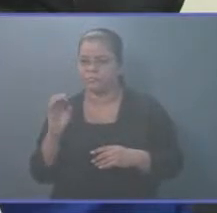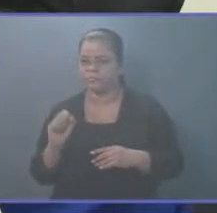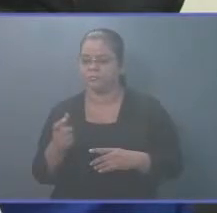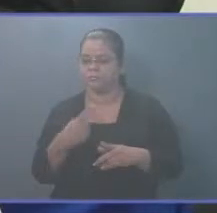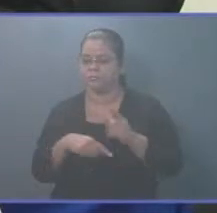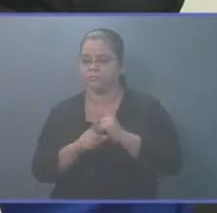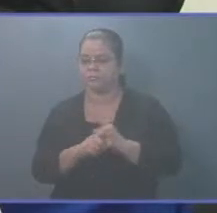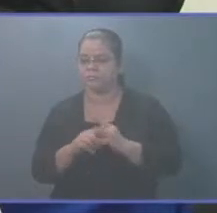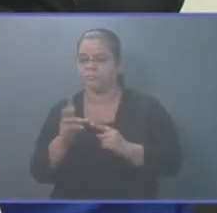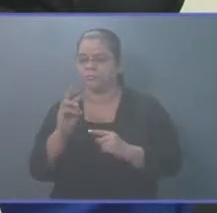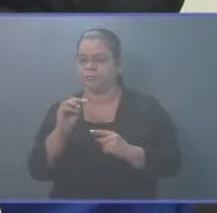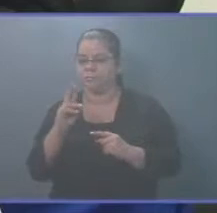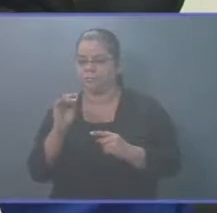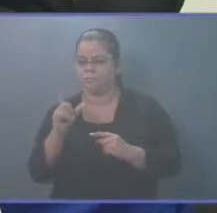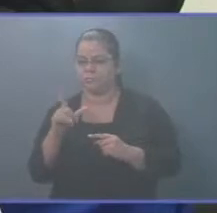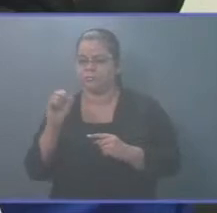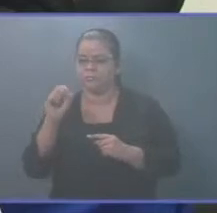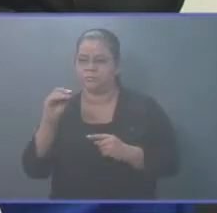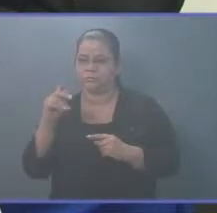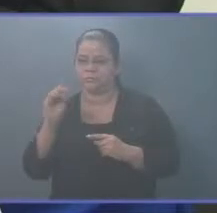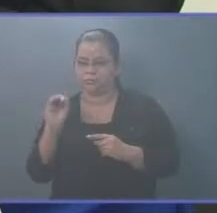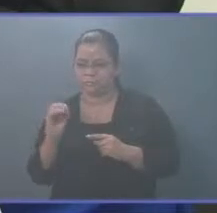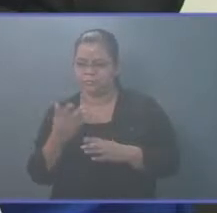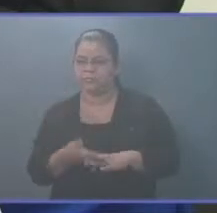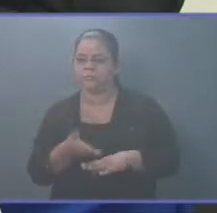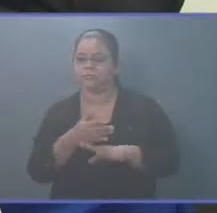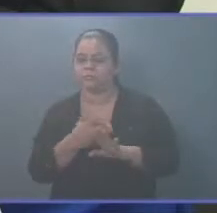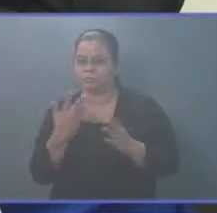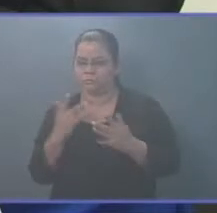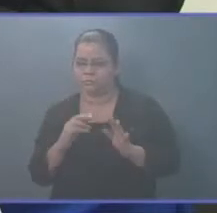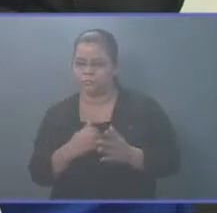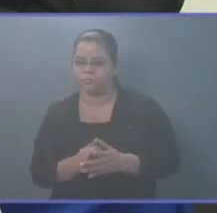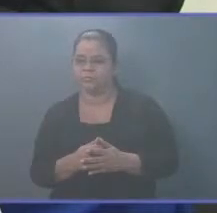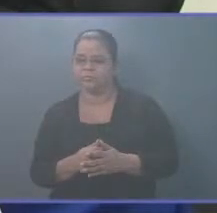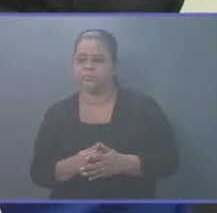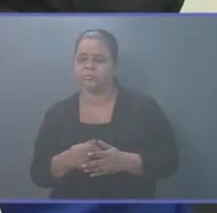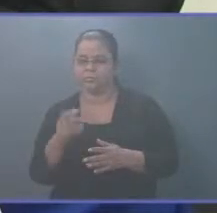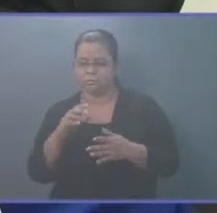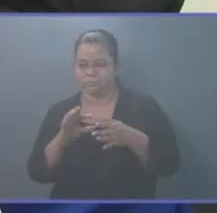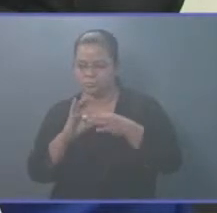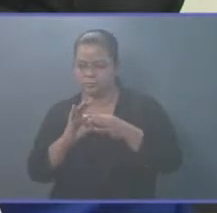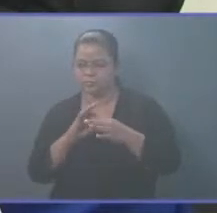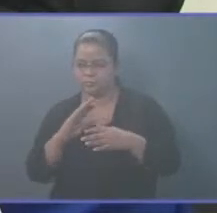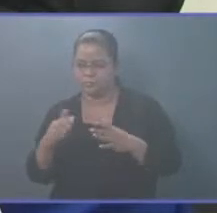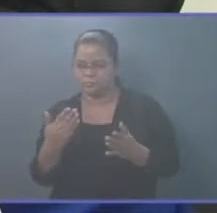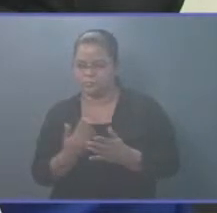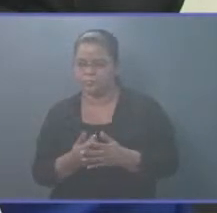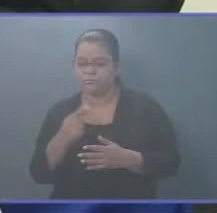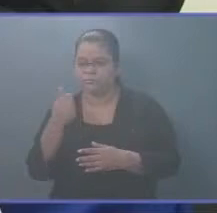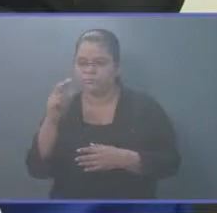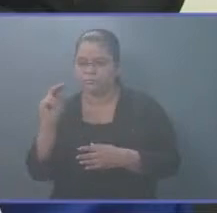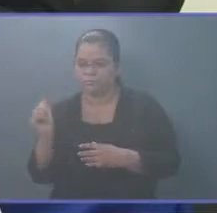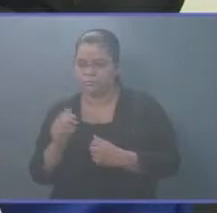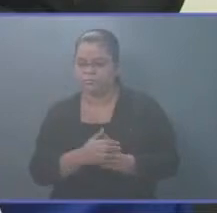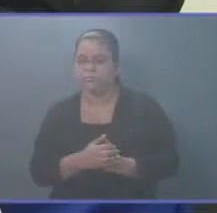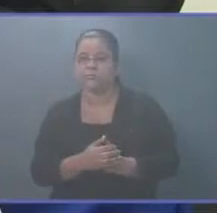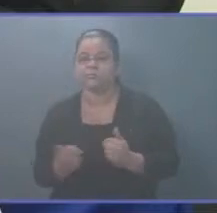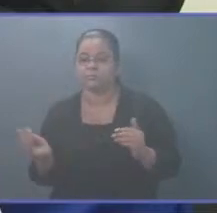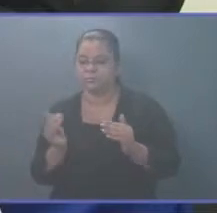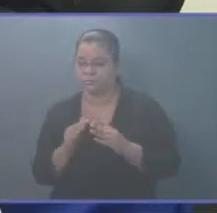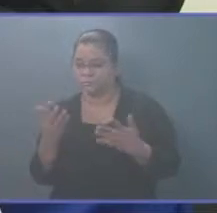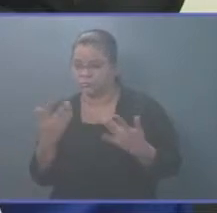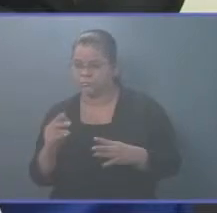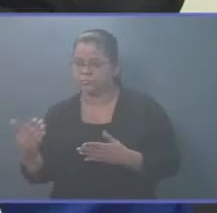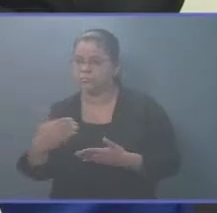diputado propietario Manuel Rigoberto Soto Lazo, mediante la correspondiente nota del coordinador del Grupo Parlamentario de Gana. Asimismo,